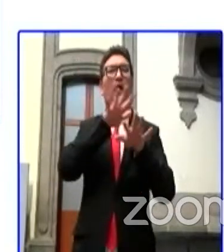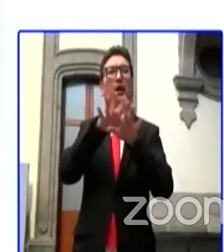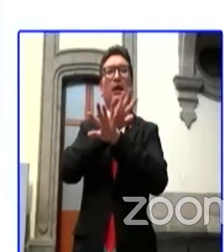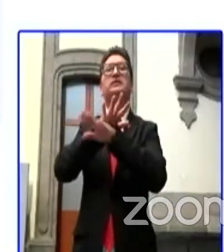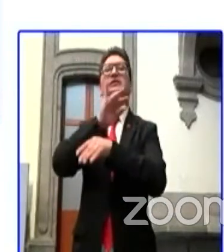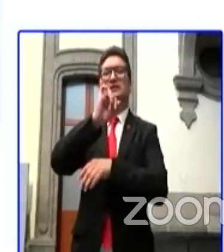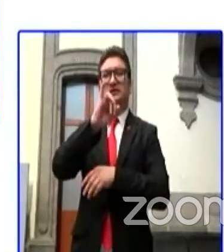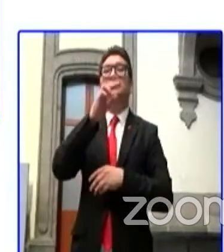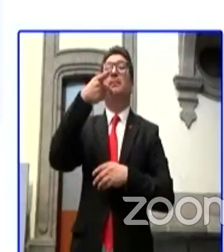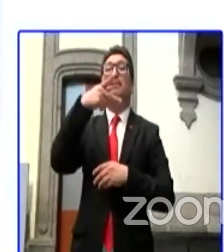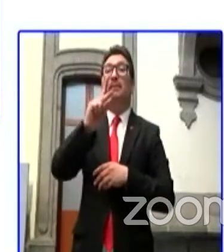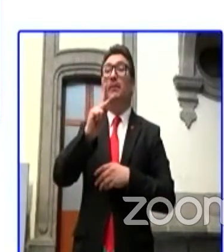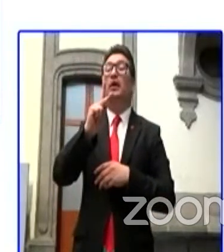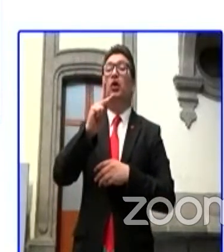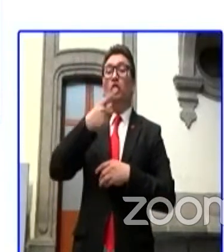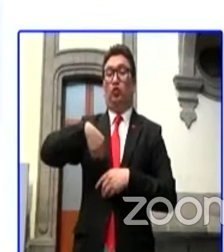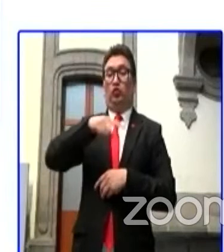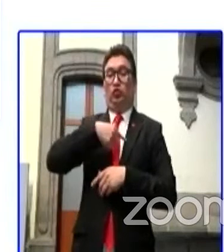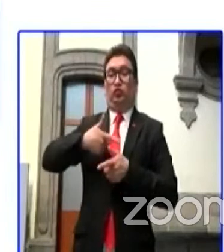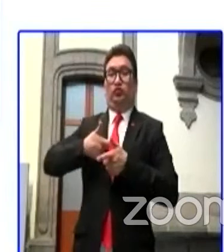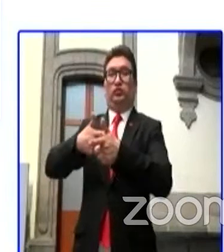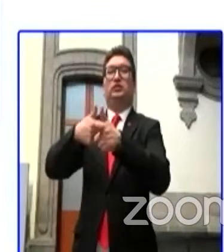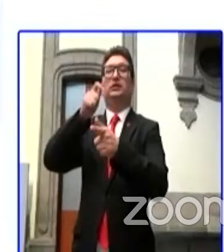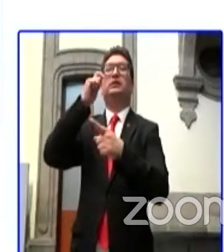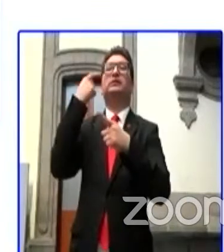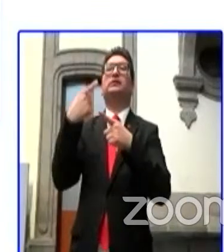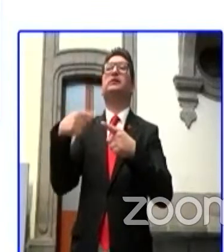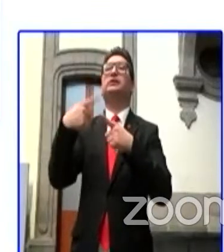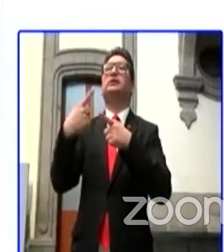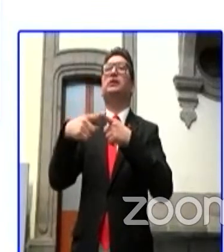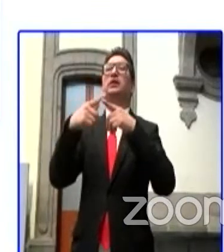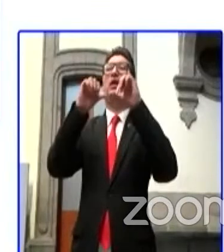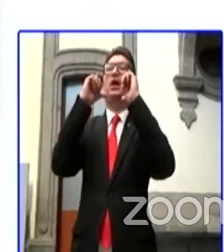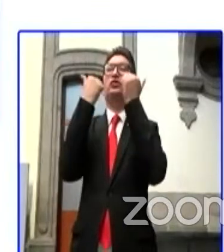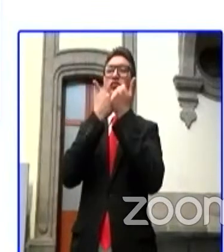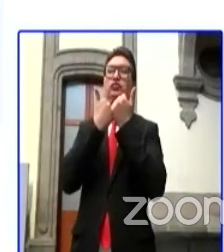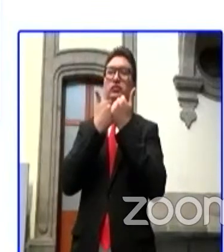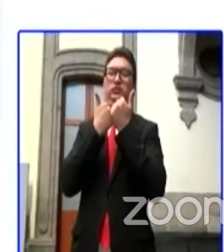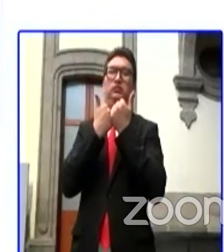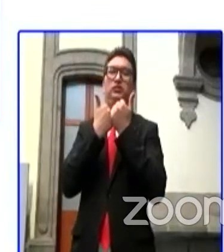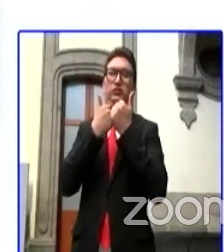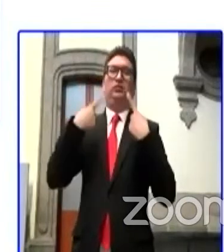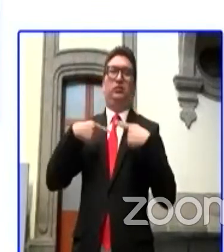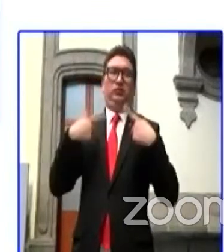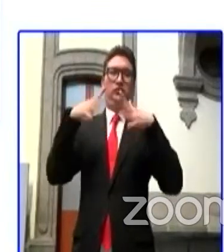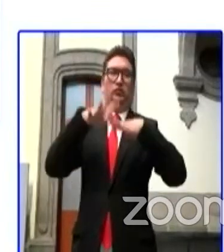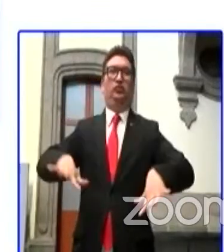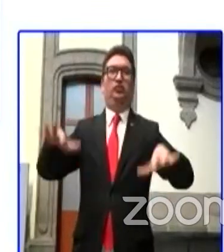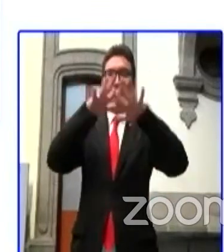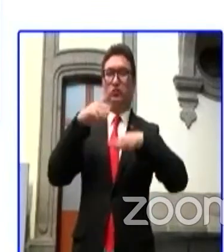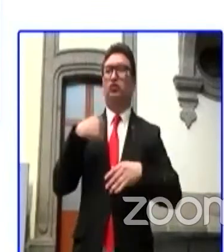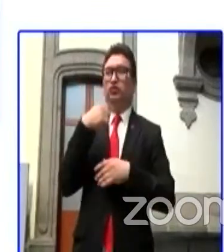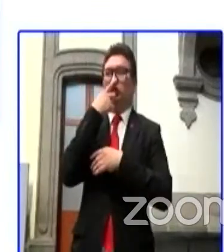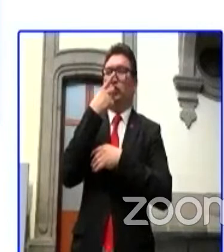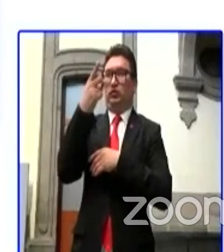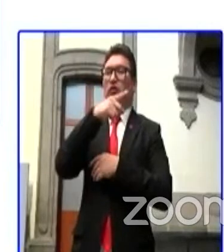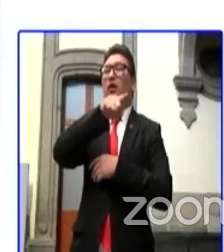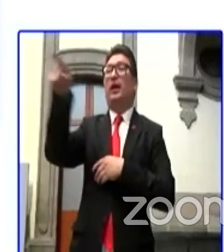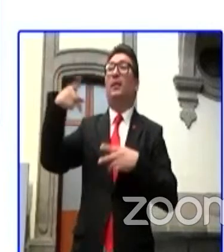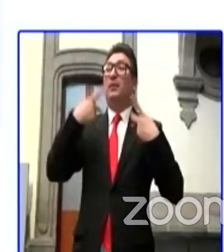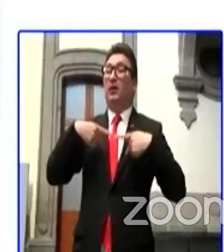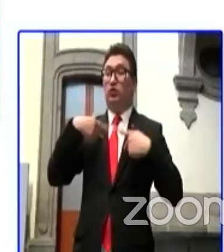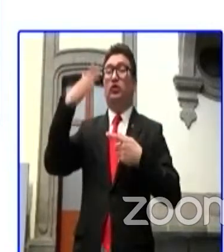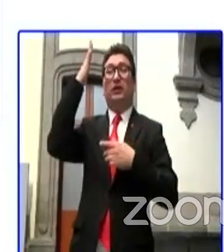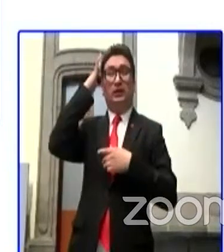que seguimos somos la sociedad civil y los que estamos del otro lado. Y como les he dicho a las y los titulares muchísimas